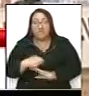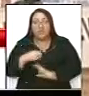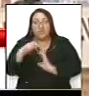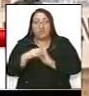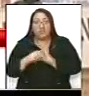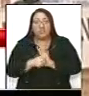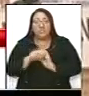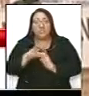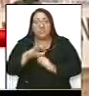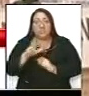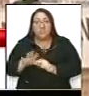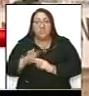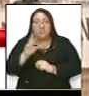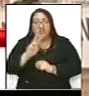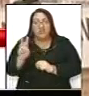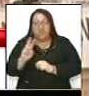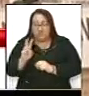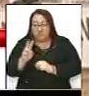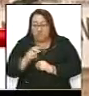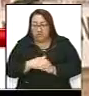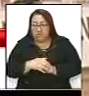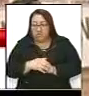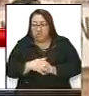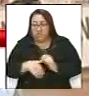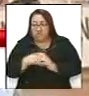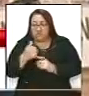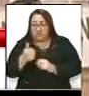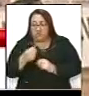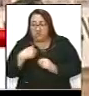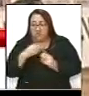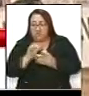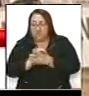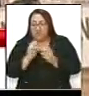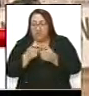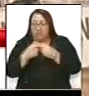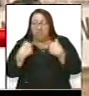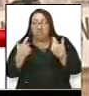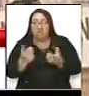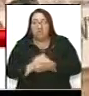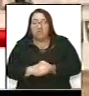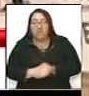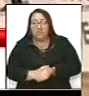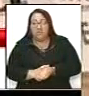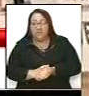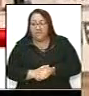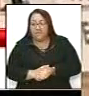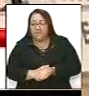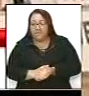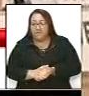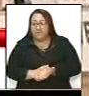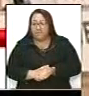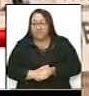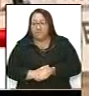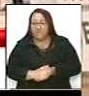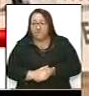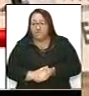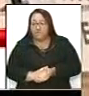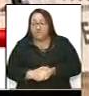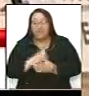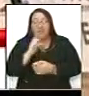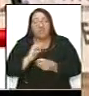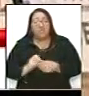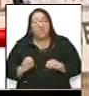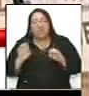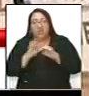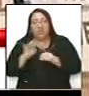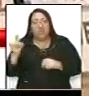ley 3522 y los otros de mis colegas congresistas del Cusco. Resulta sumamente importante